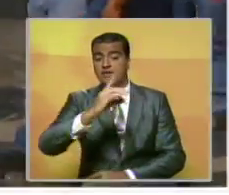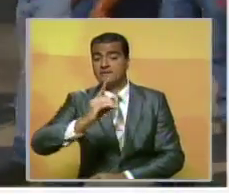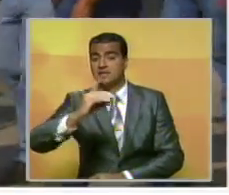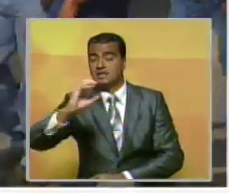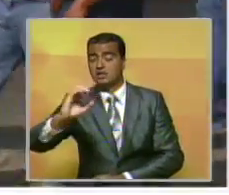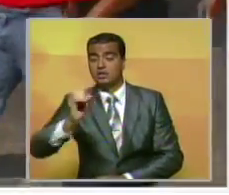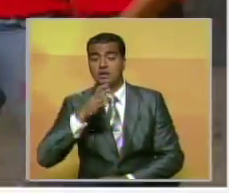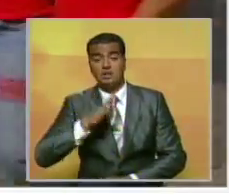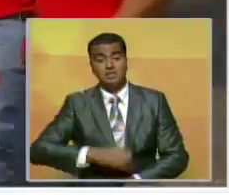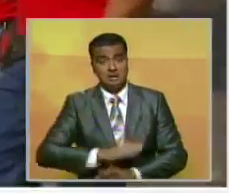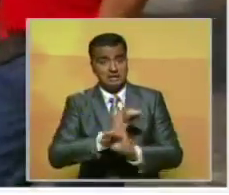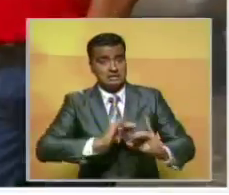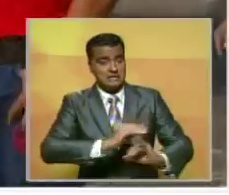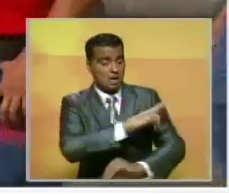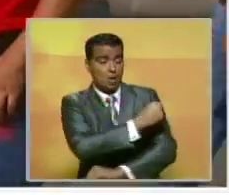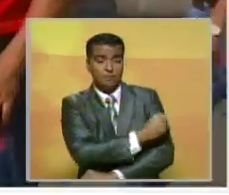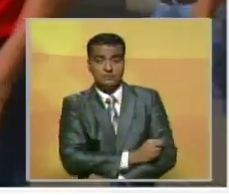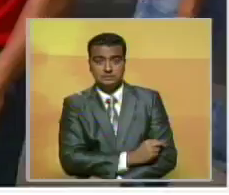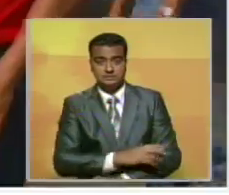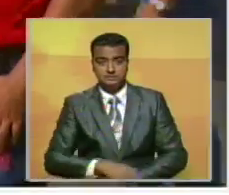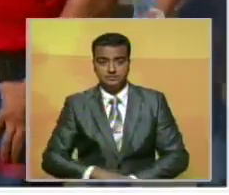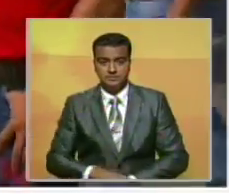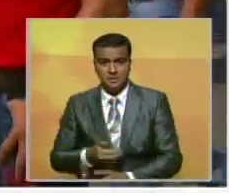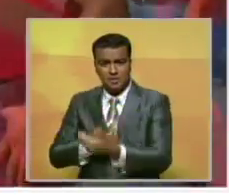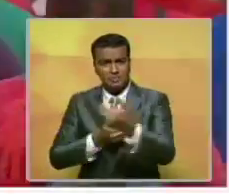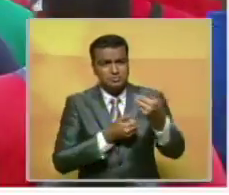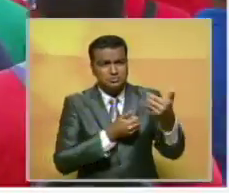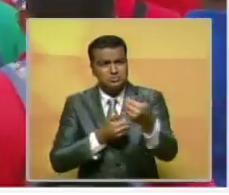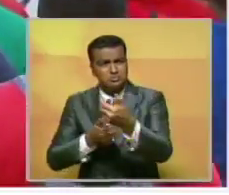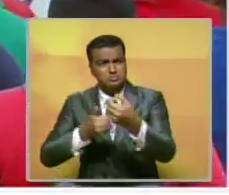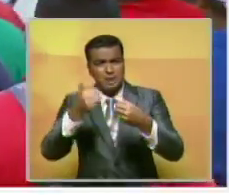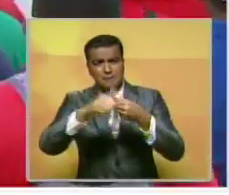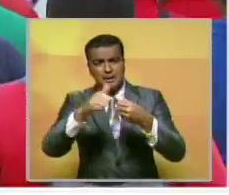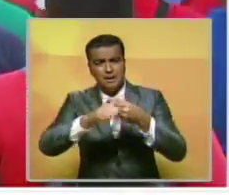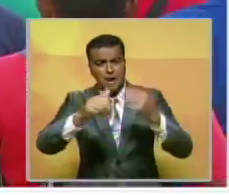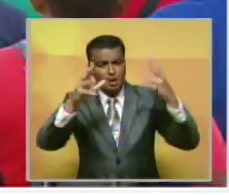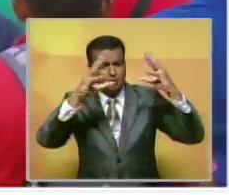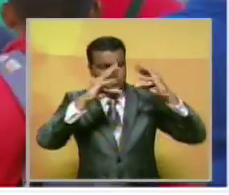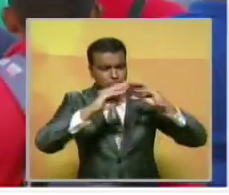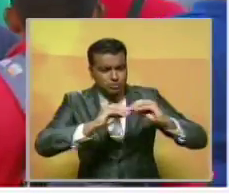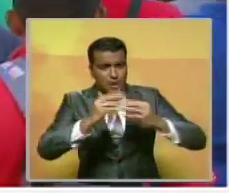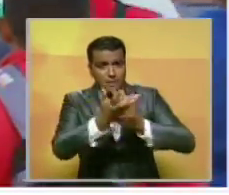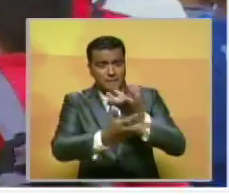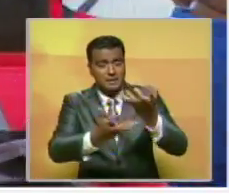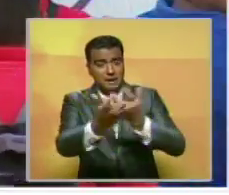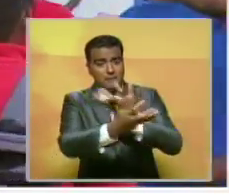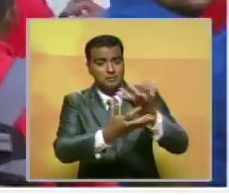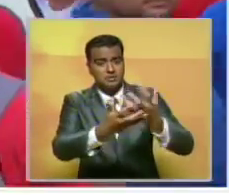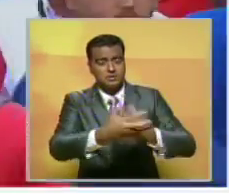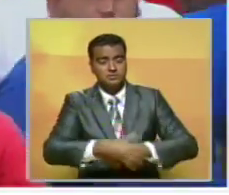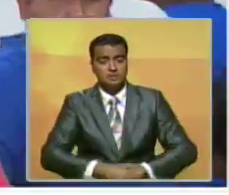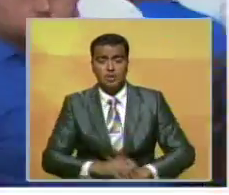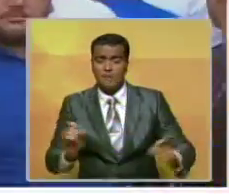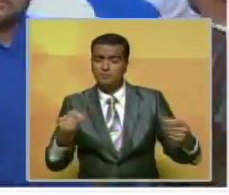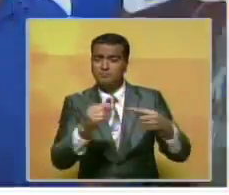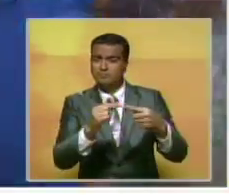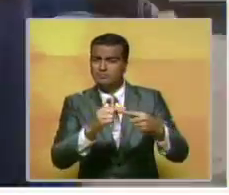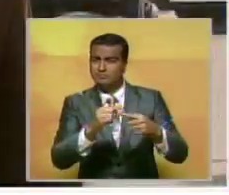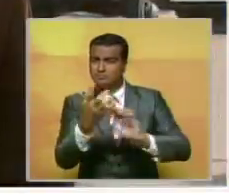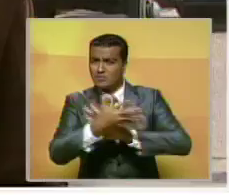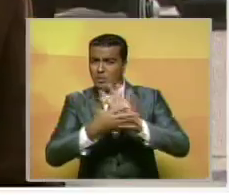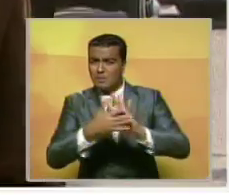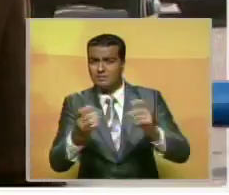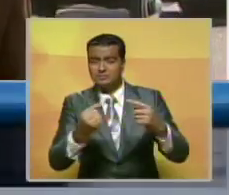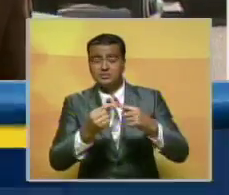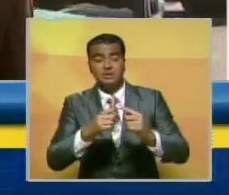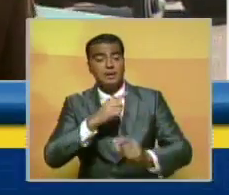estos momentos está siendo atendido. Los bomberos de Maracaibo están acá en el sitio. Aparentemente un cortocircuito produjo